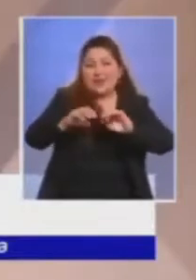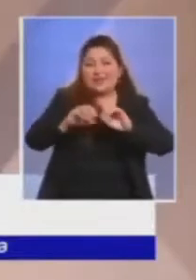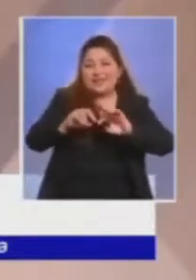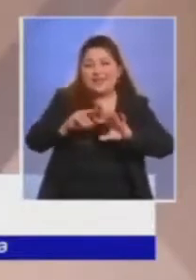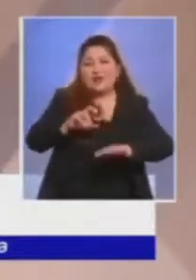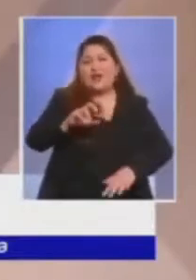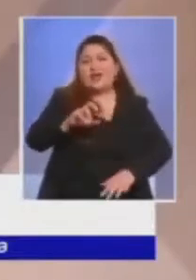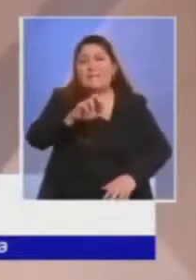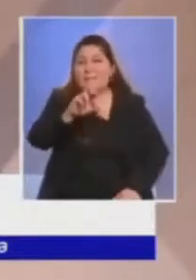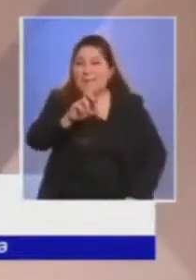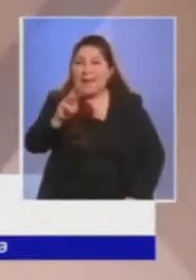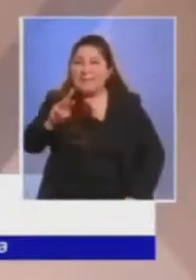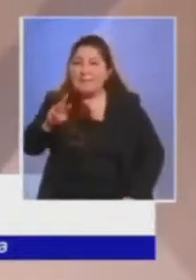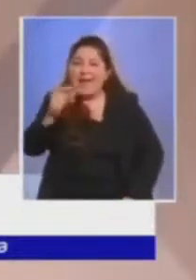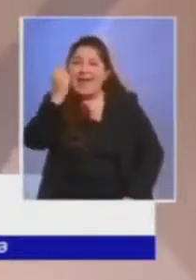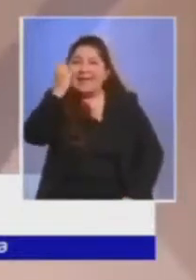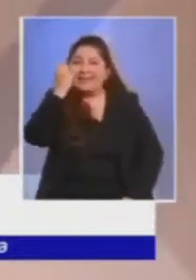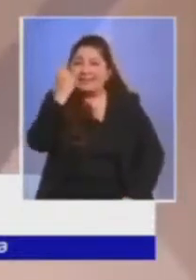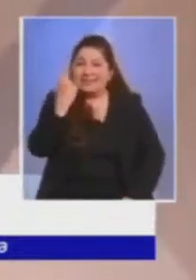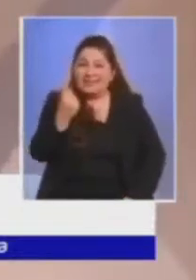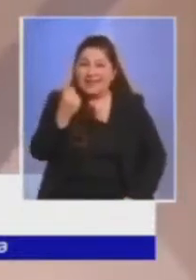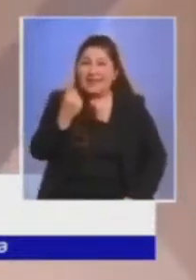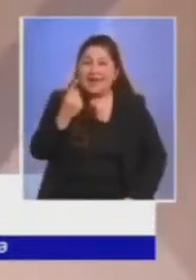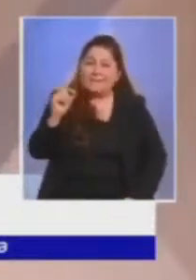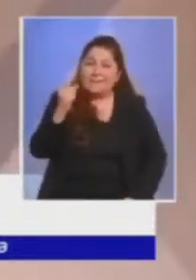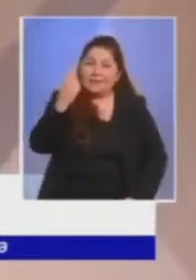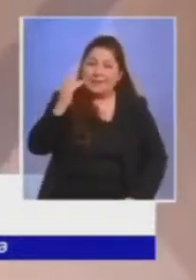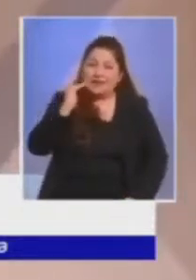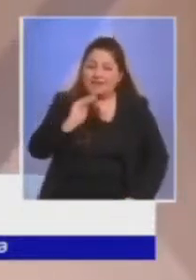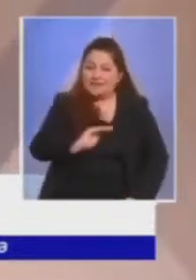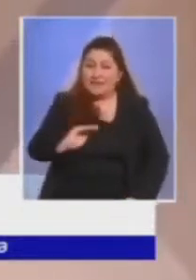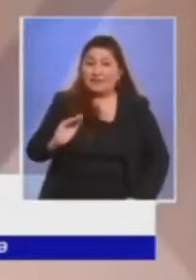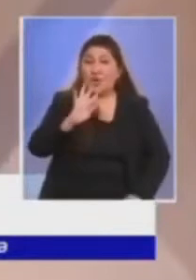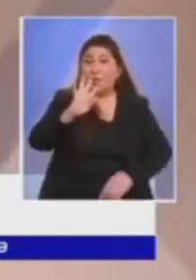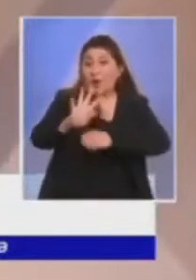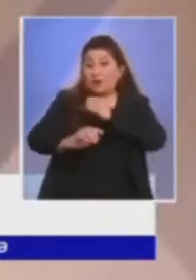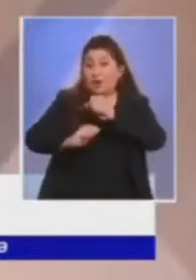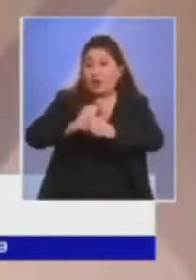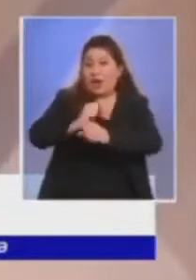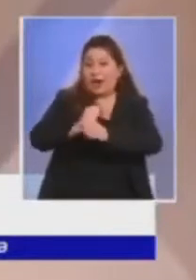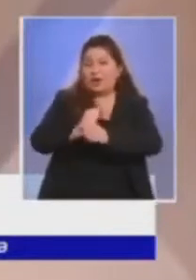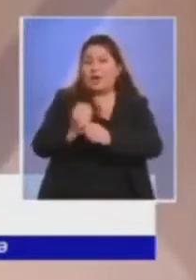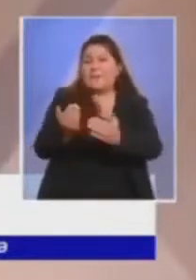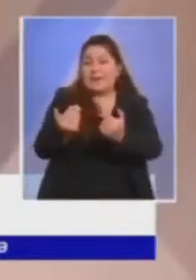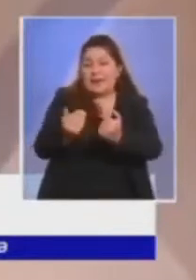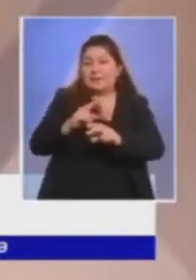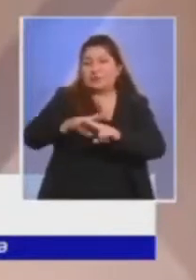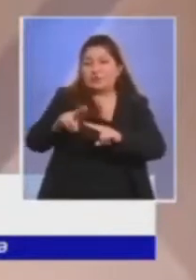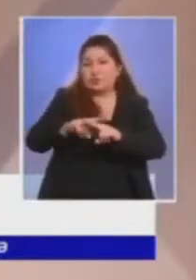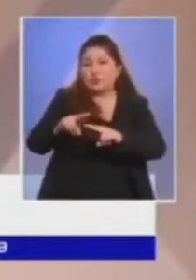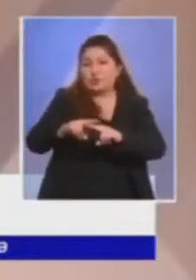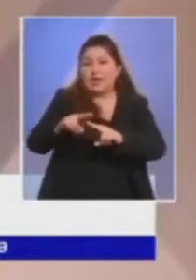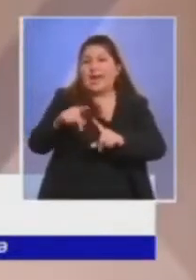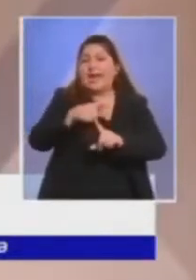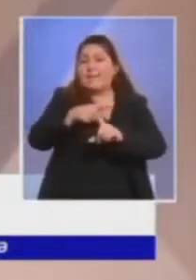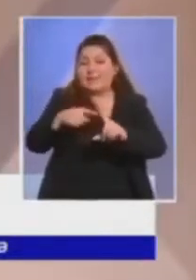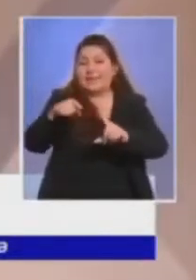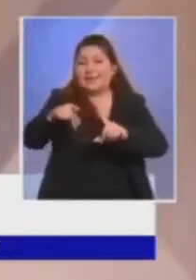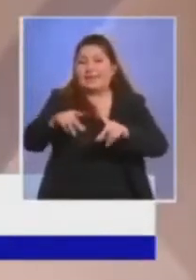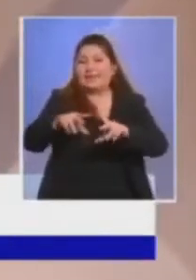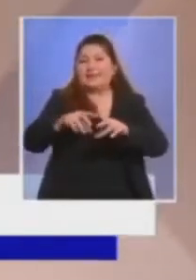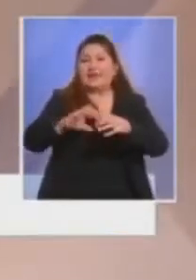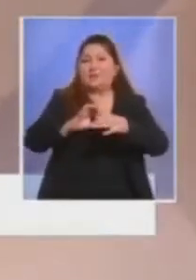lo valioso que es el sistema educacional en primera infancia. Muchas gracias. En los 4 años esperamos solucionar parte importante de la mitad de esta brecha que se ha generado. Muchas